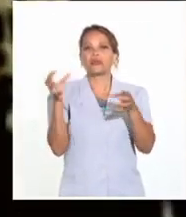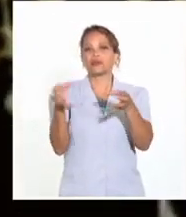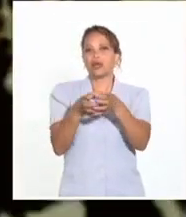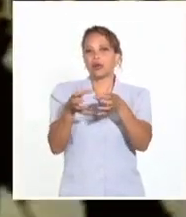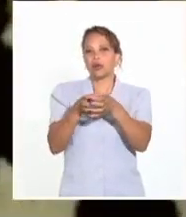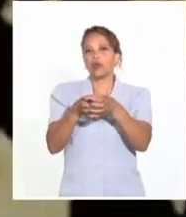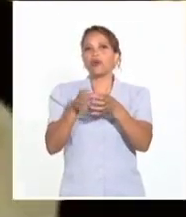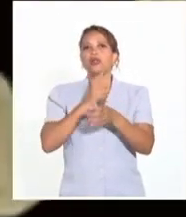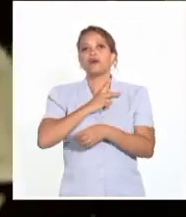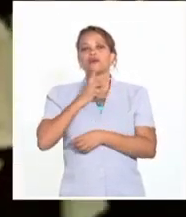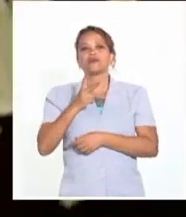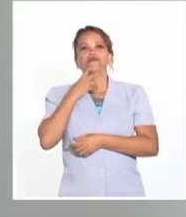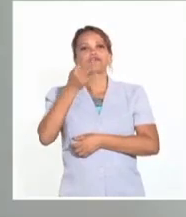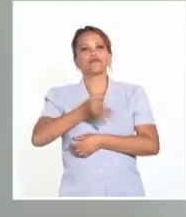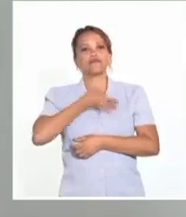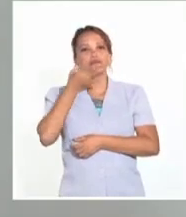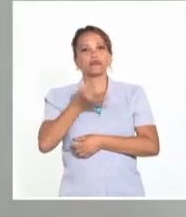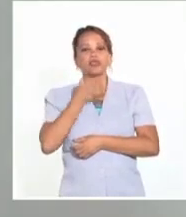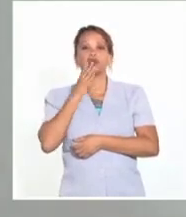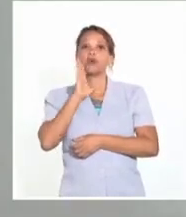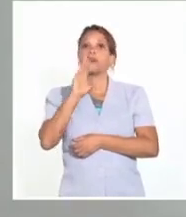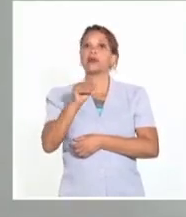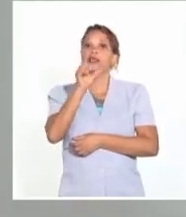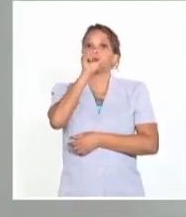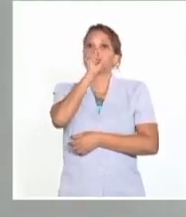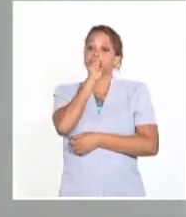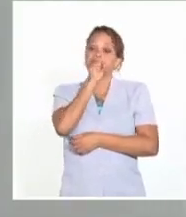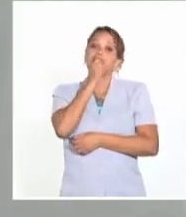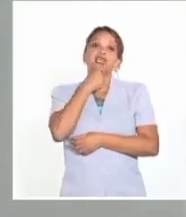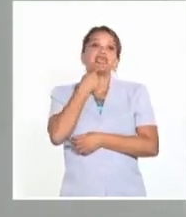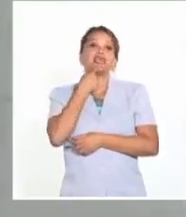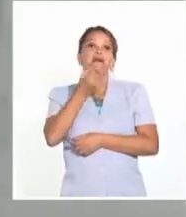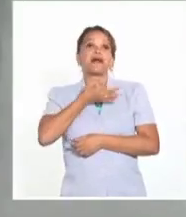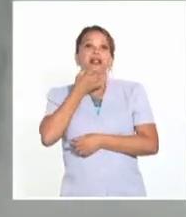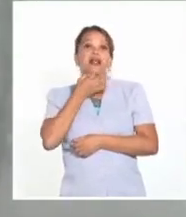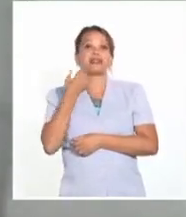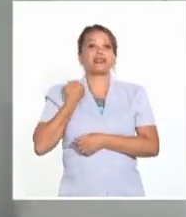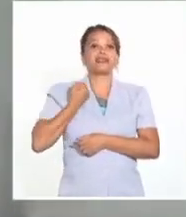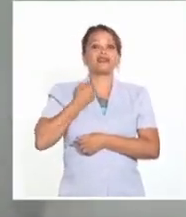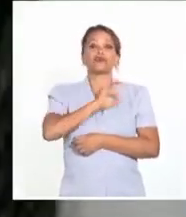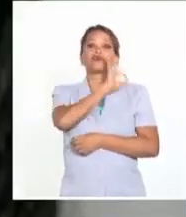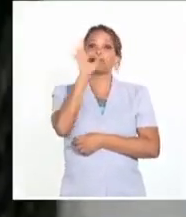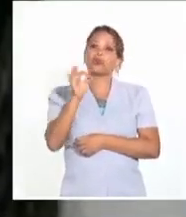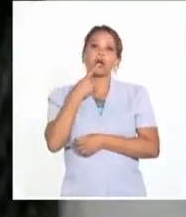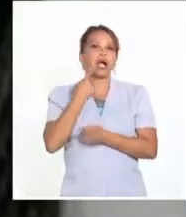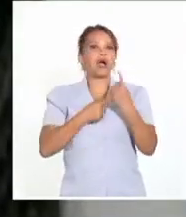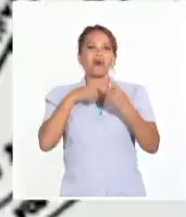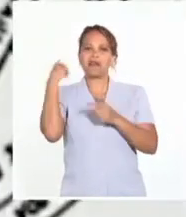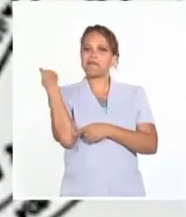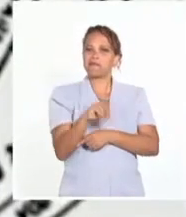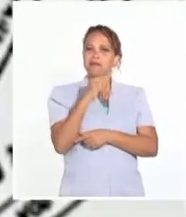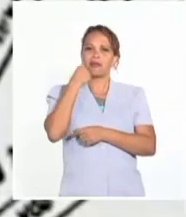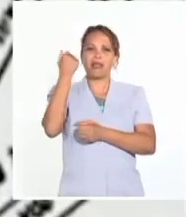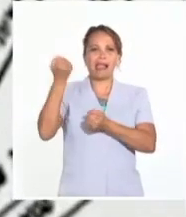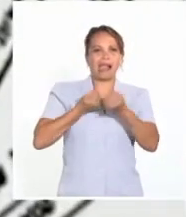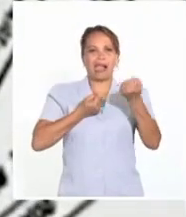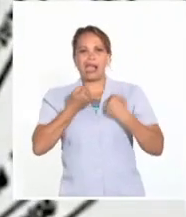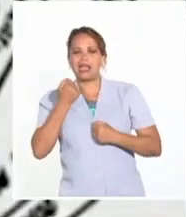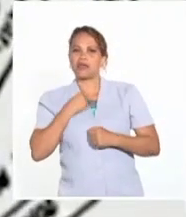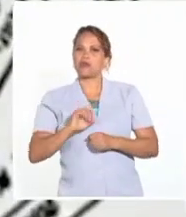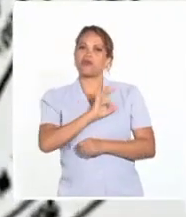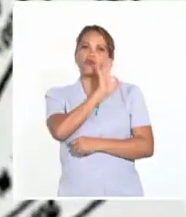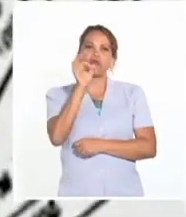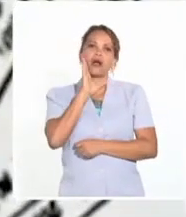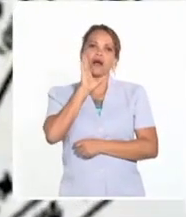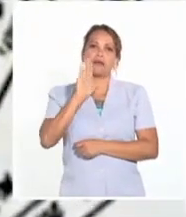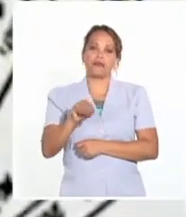su hermano de hablar y no delatar a sus compañeros A pesar de las torturas a las que fue sometido Abel fue el encargado de la toma del